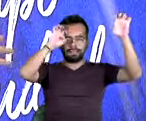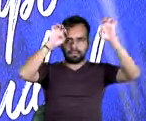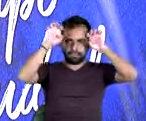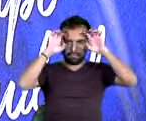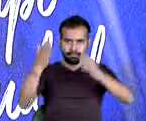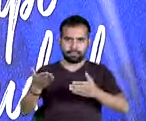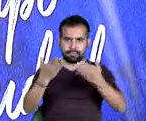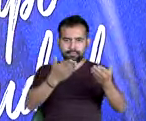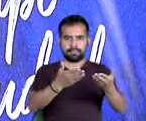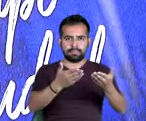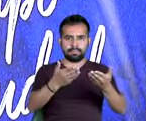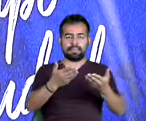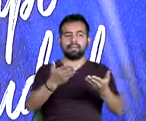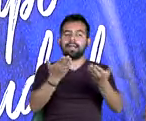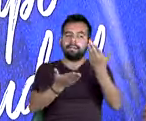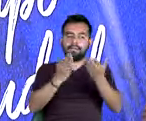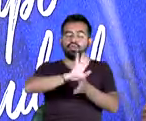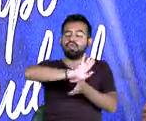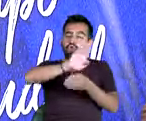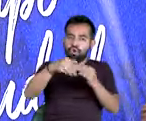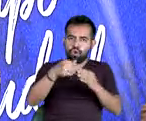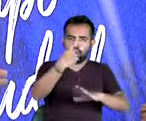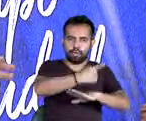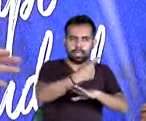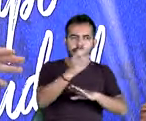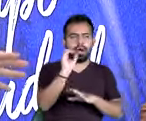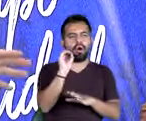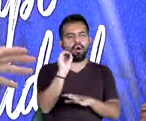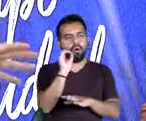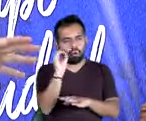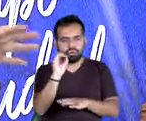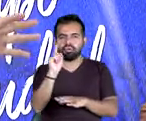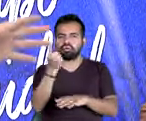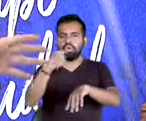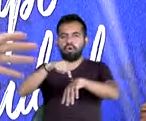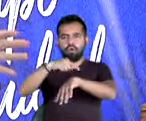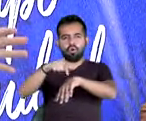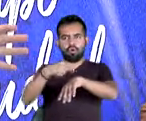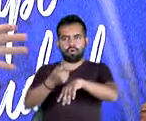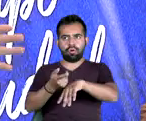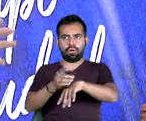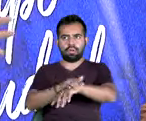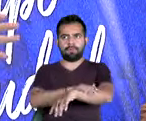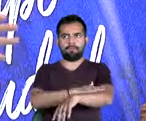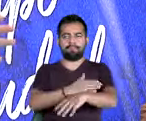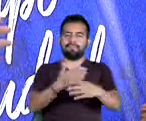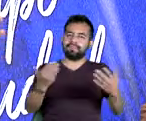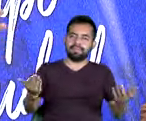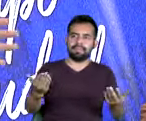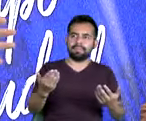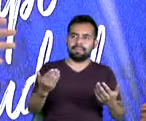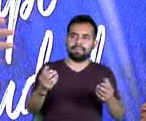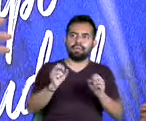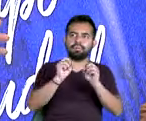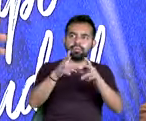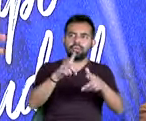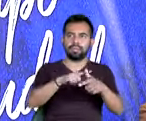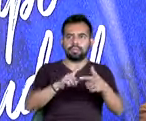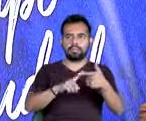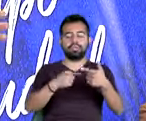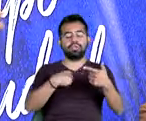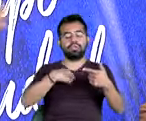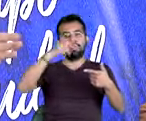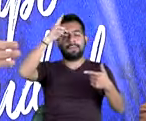del pico y placa, si todo el día o solamente unas horas. Nuevamente las opciones. Mire, yo creo que